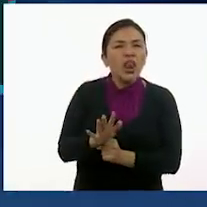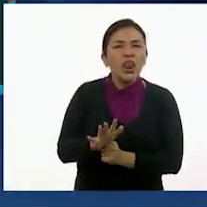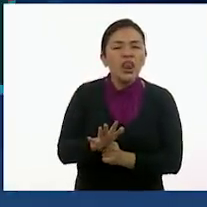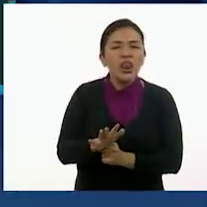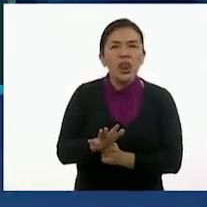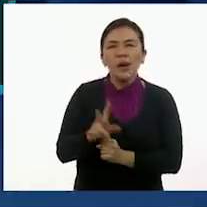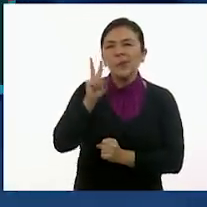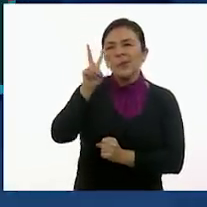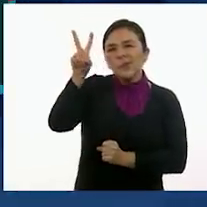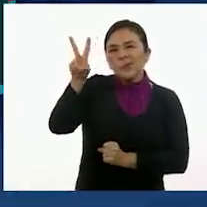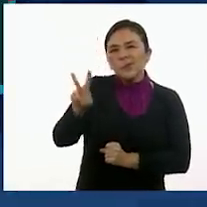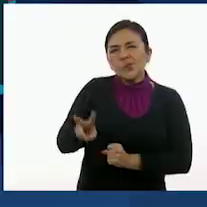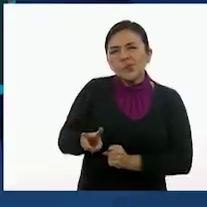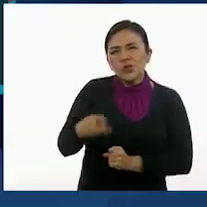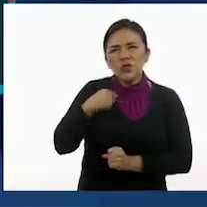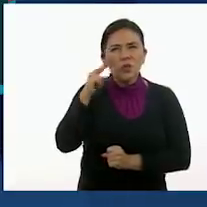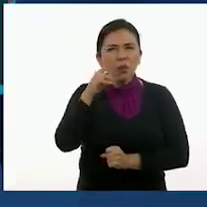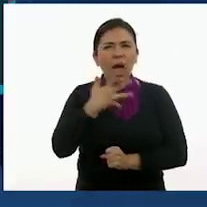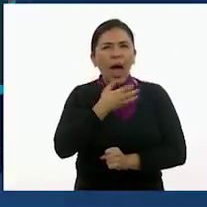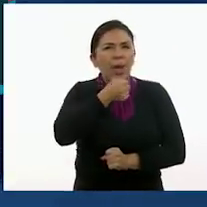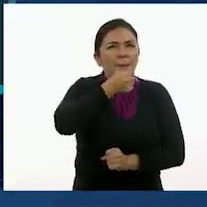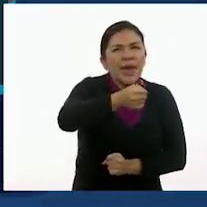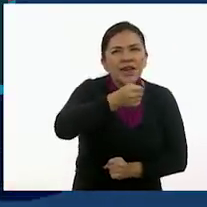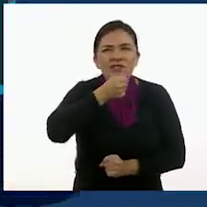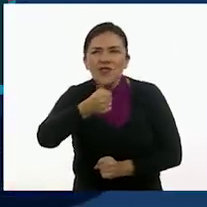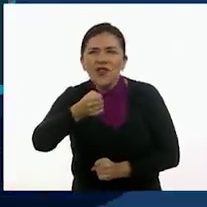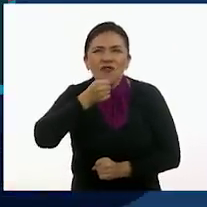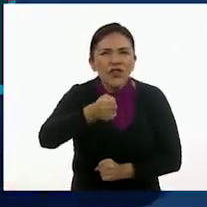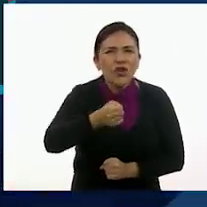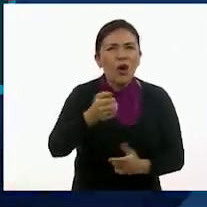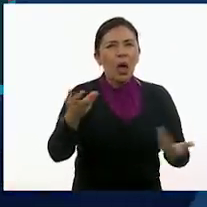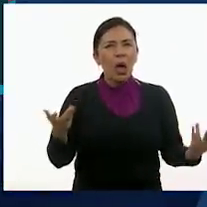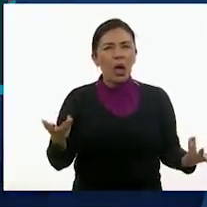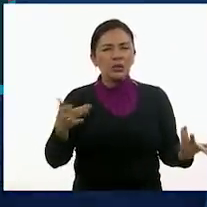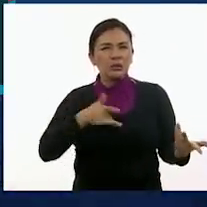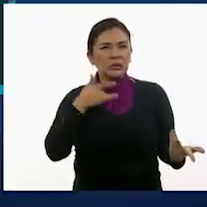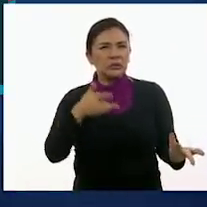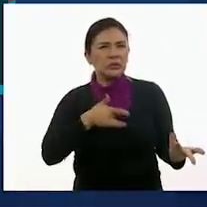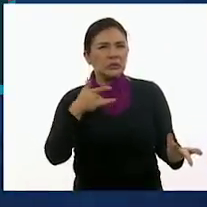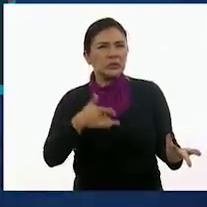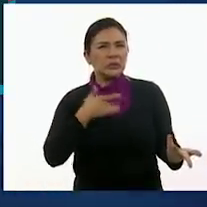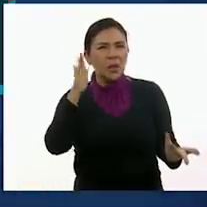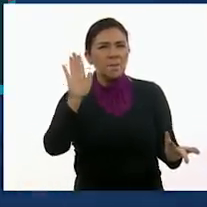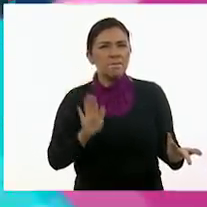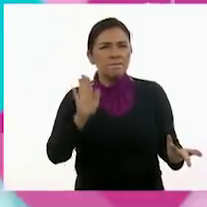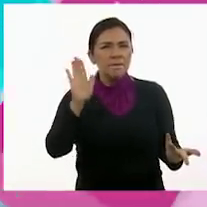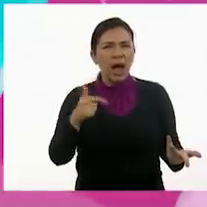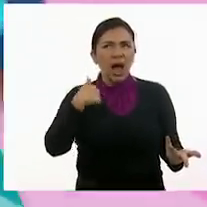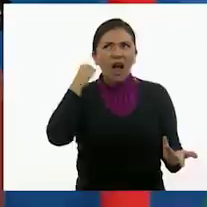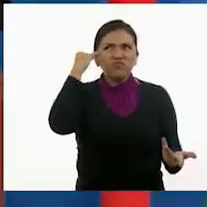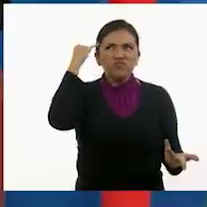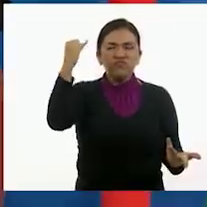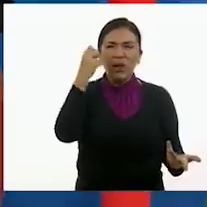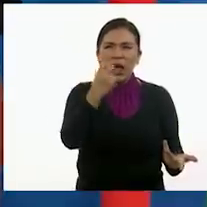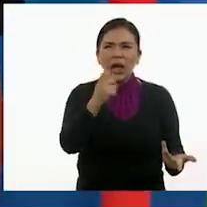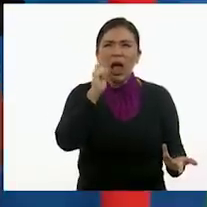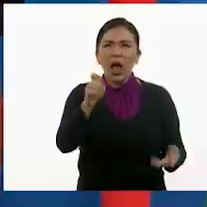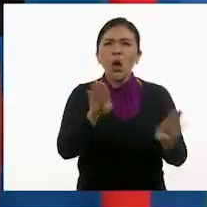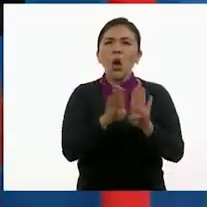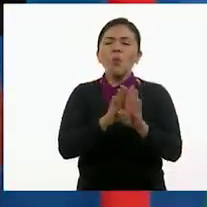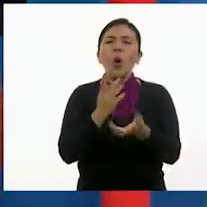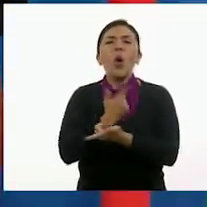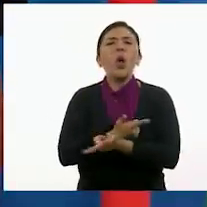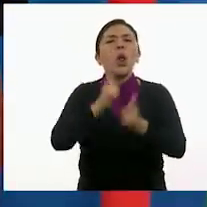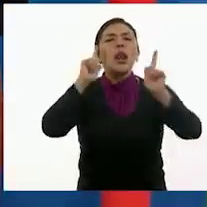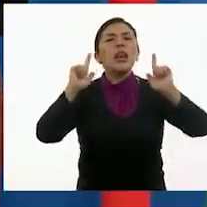¿Qué será? Yo veo que tienen un micrófono. Sí. Entonces, pues me imagino que eso tendrá que ver